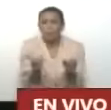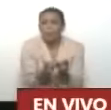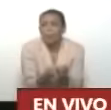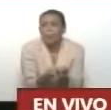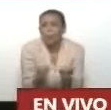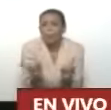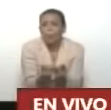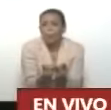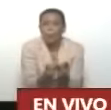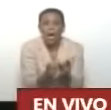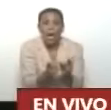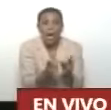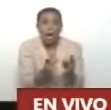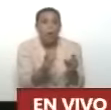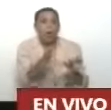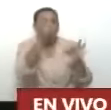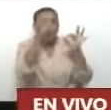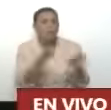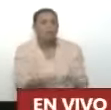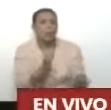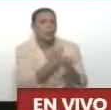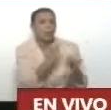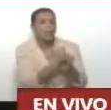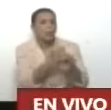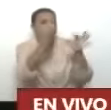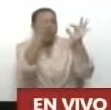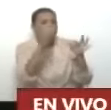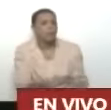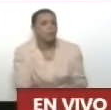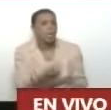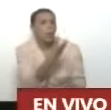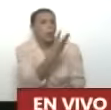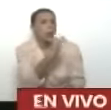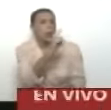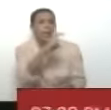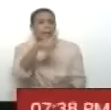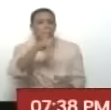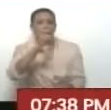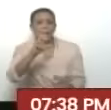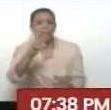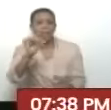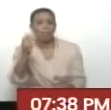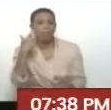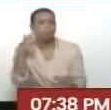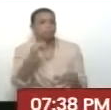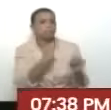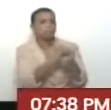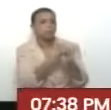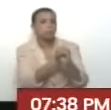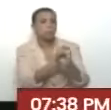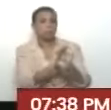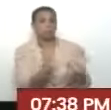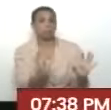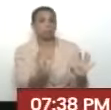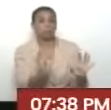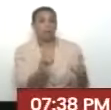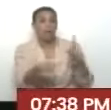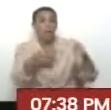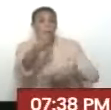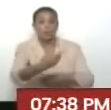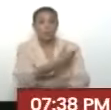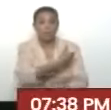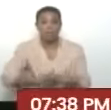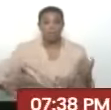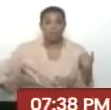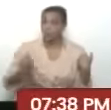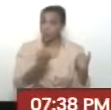Entonces en Wikipedia lo ponen oficial. O sea, Wikipedia es el CNE, pues. Las próximas elecciones que no las